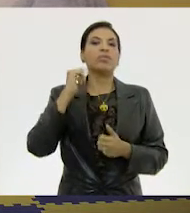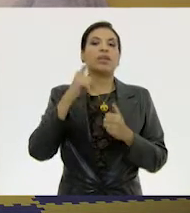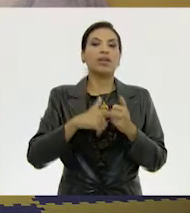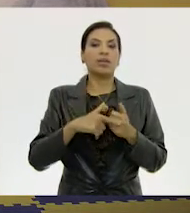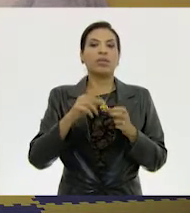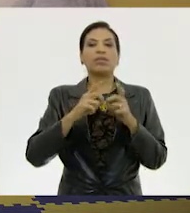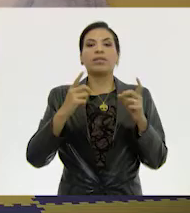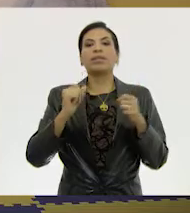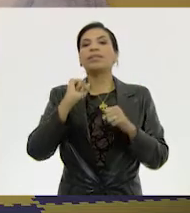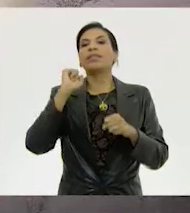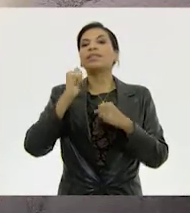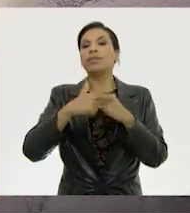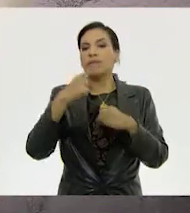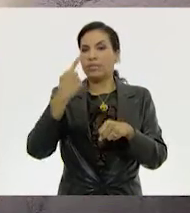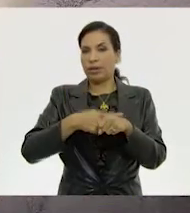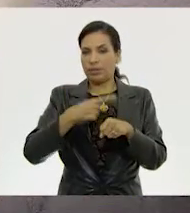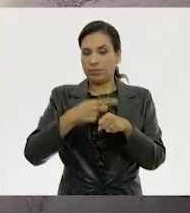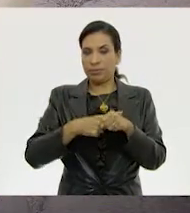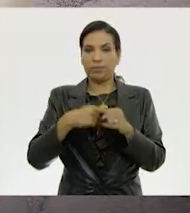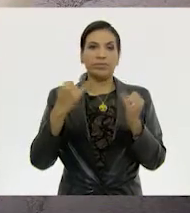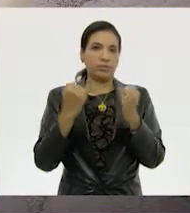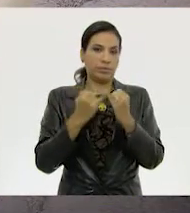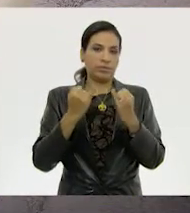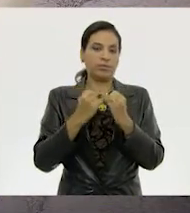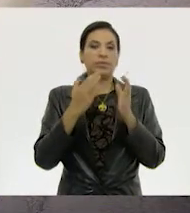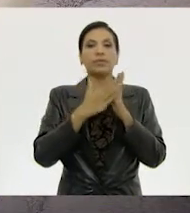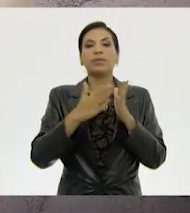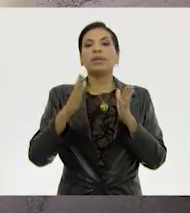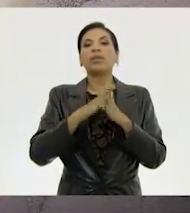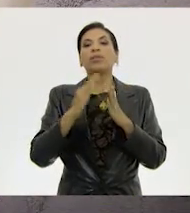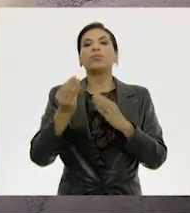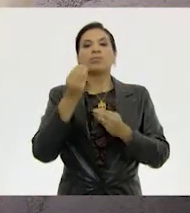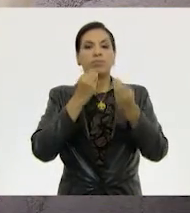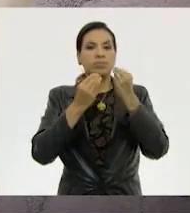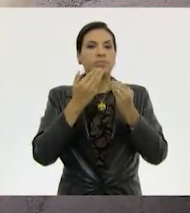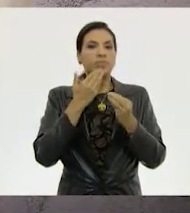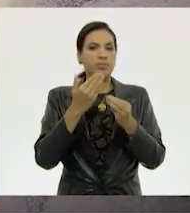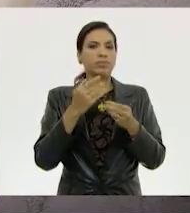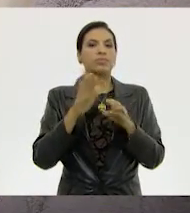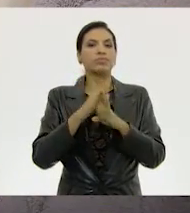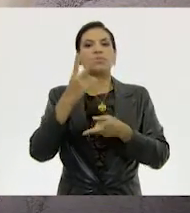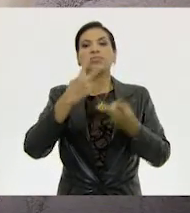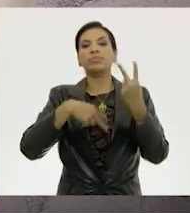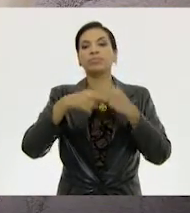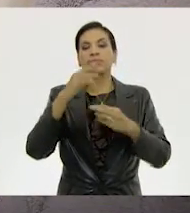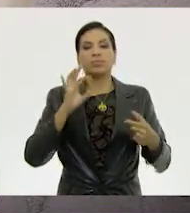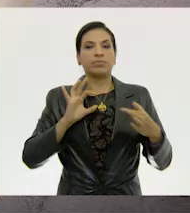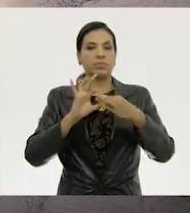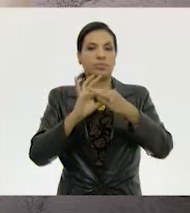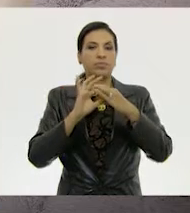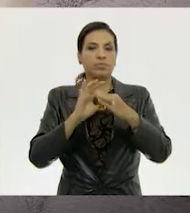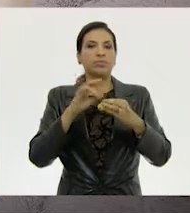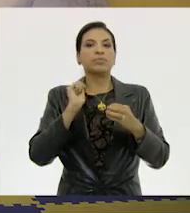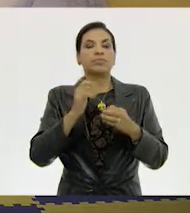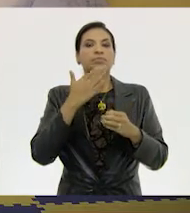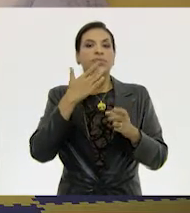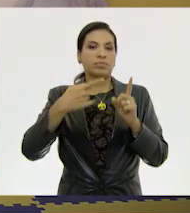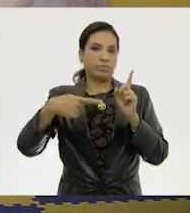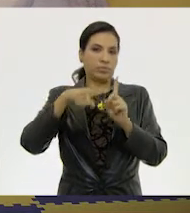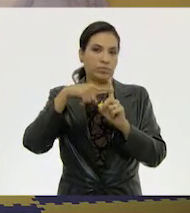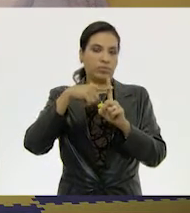de desarrollar enfermedades. Además, durante las prácticas de alimentación se generan vínculos afectivos y